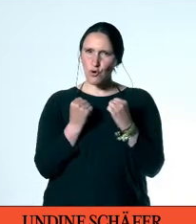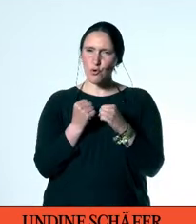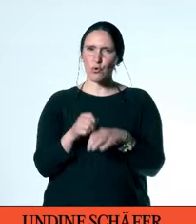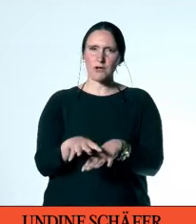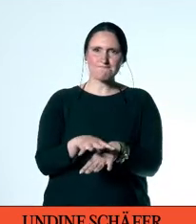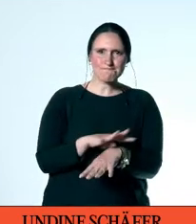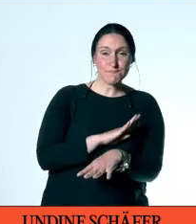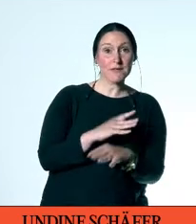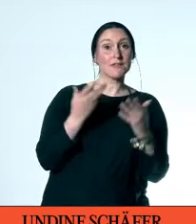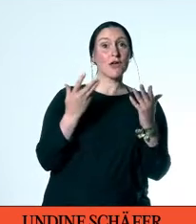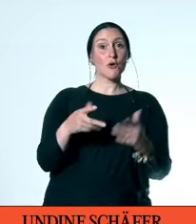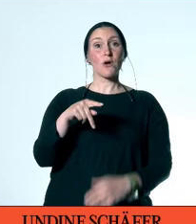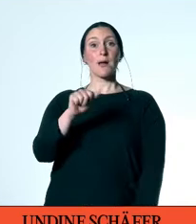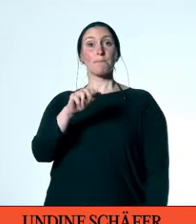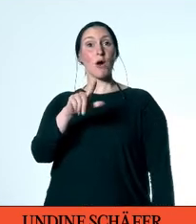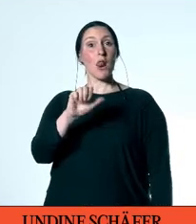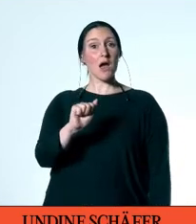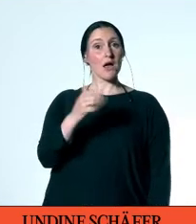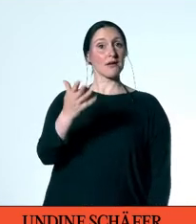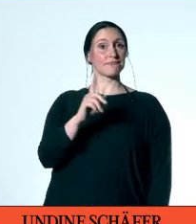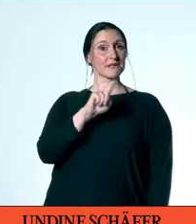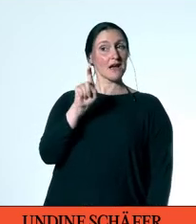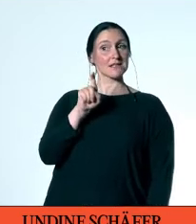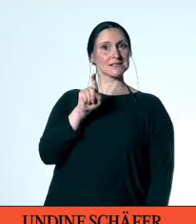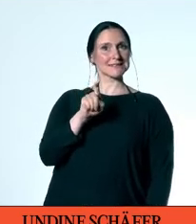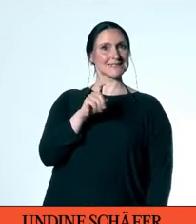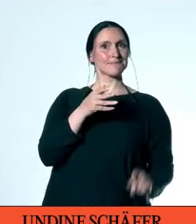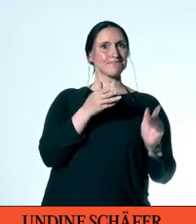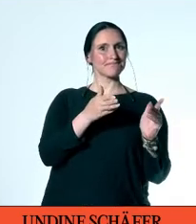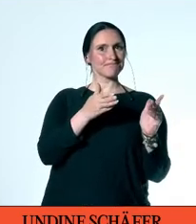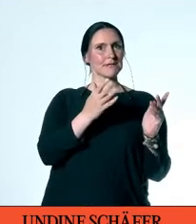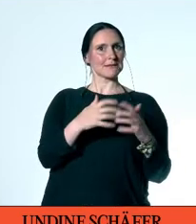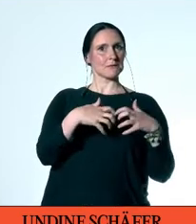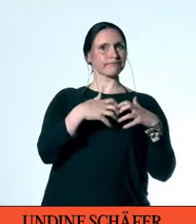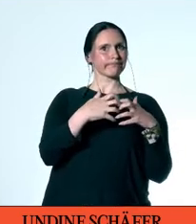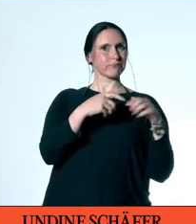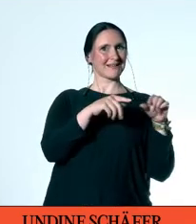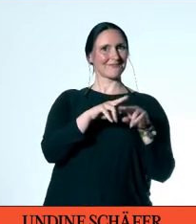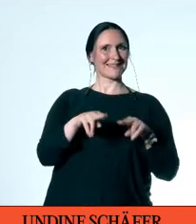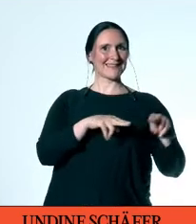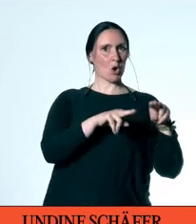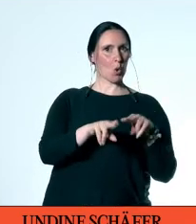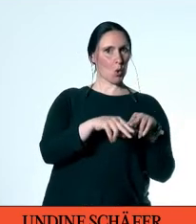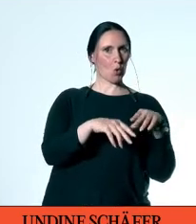Das war sehr eindrucksvoll. Paula, du hast dieses Video gemacht.